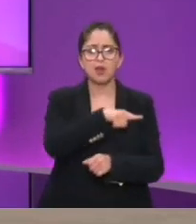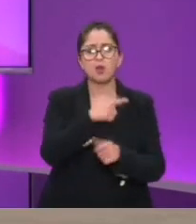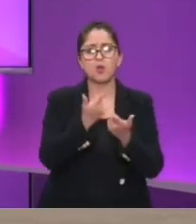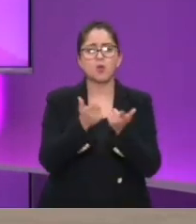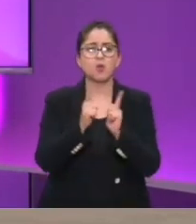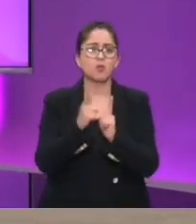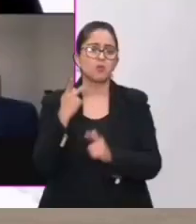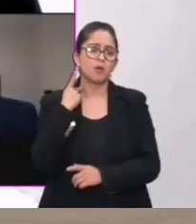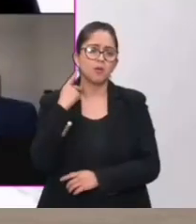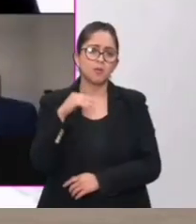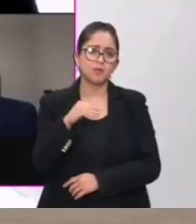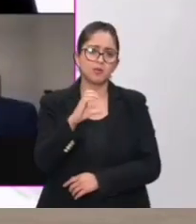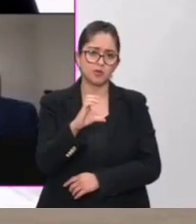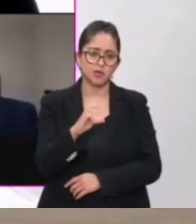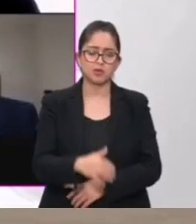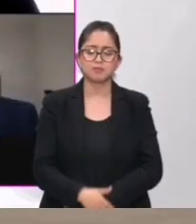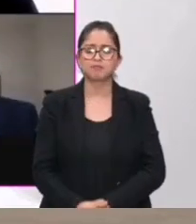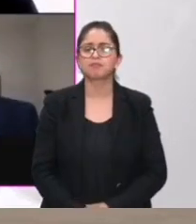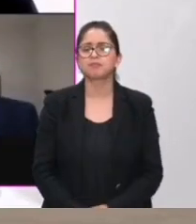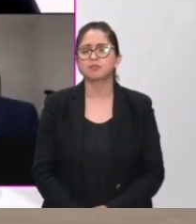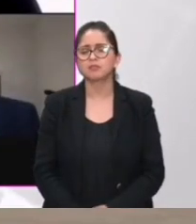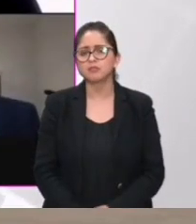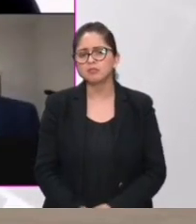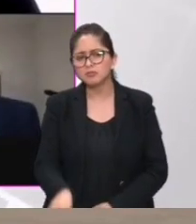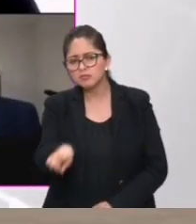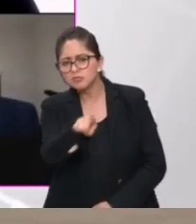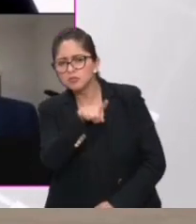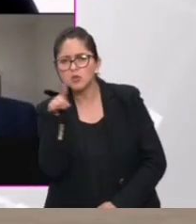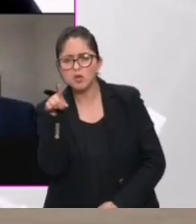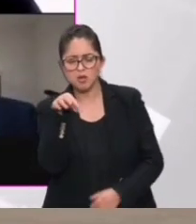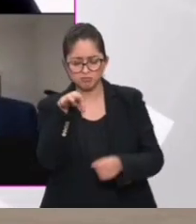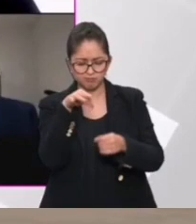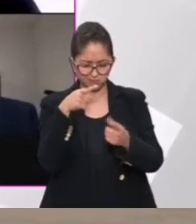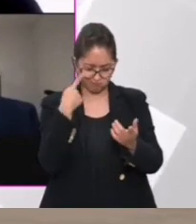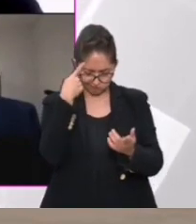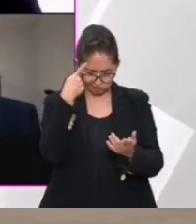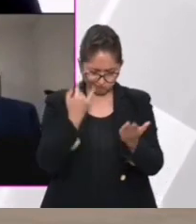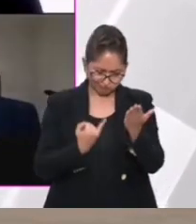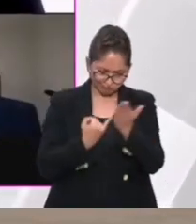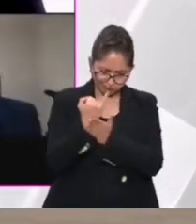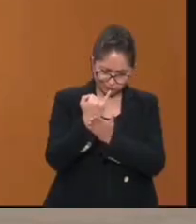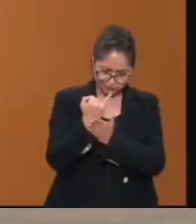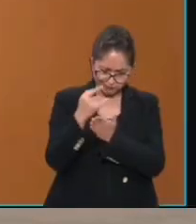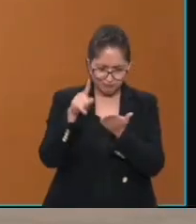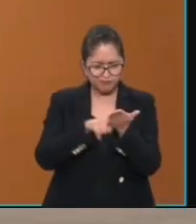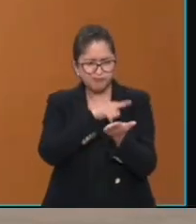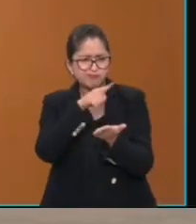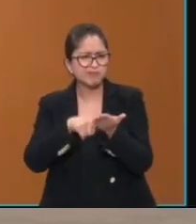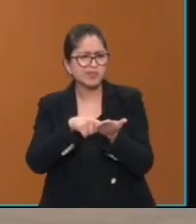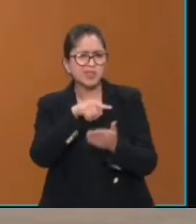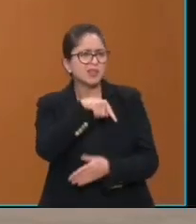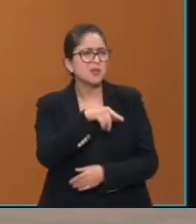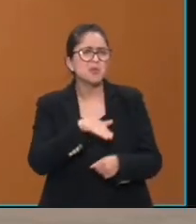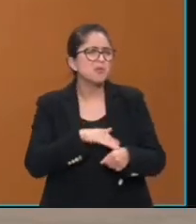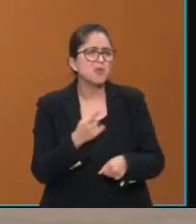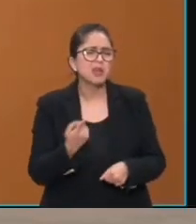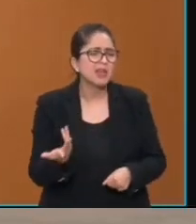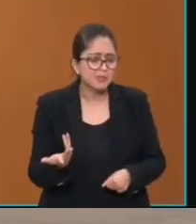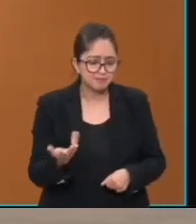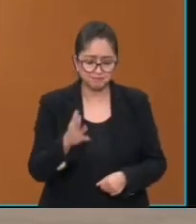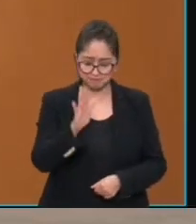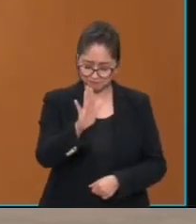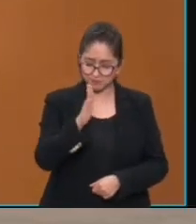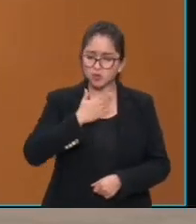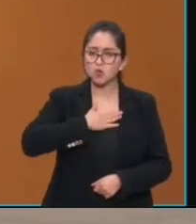Ciudadano. ¿Por qué votar por Movimiento Ciudadano? Tenemos la plataforma más seria, coherente y